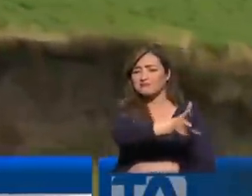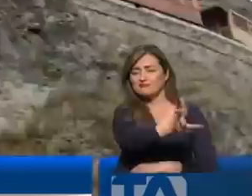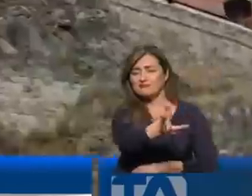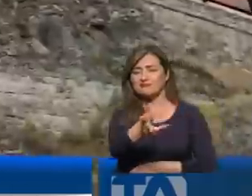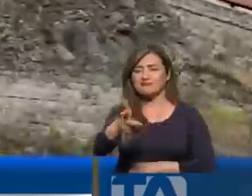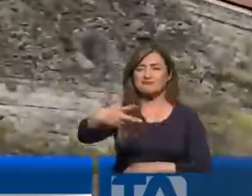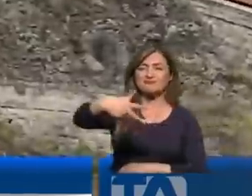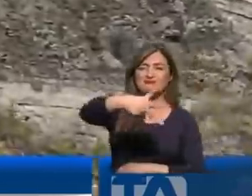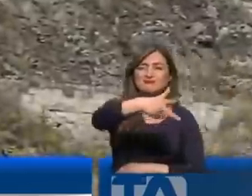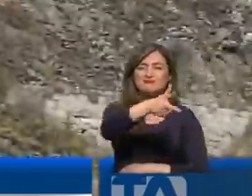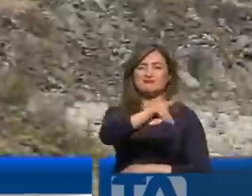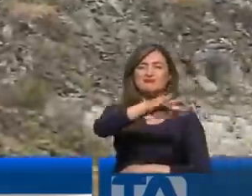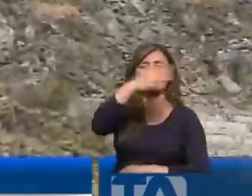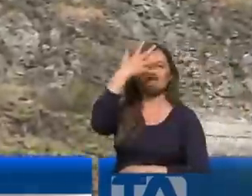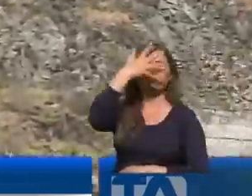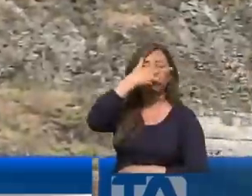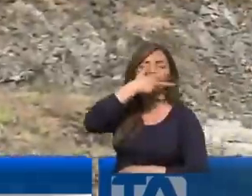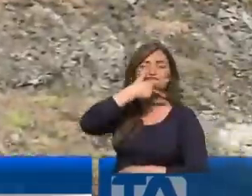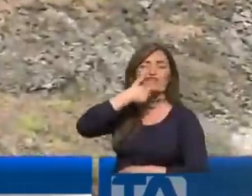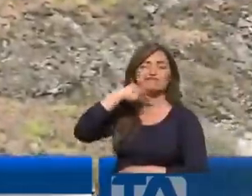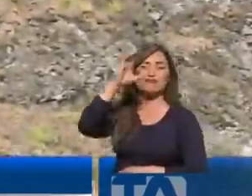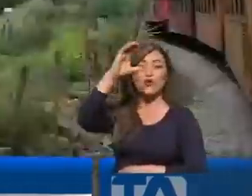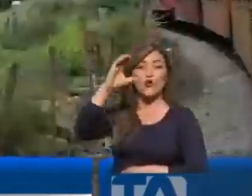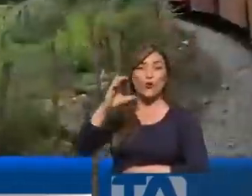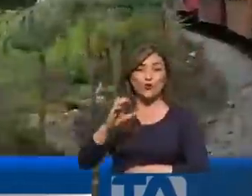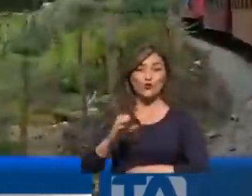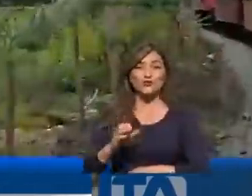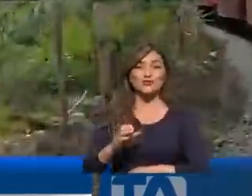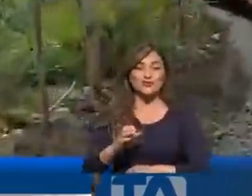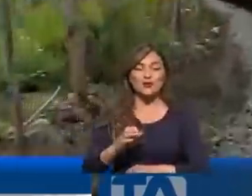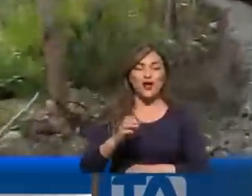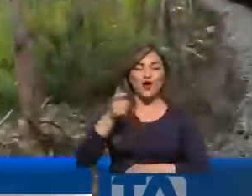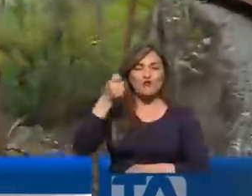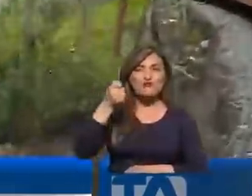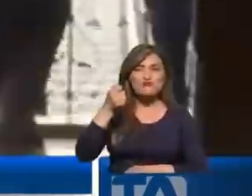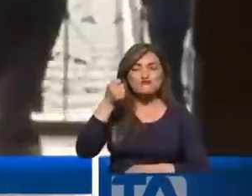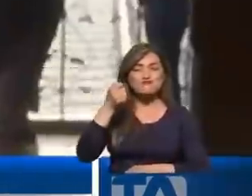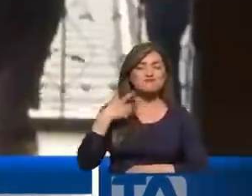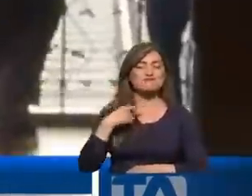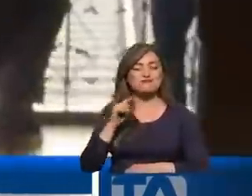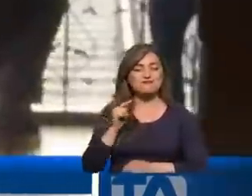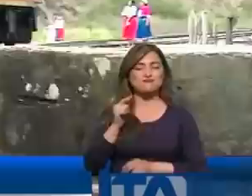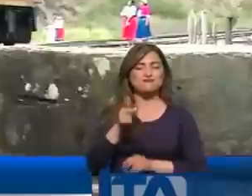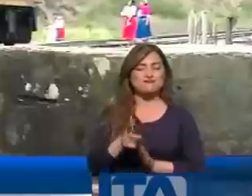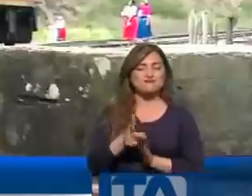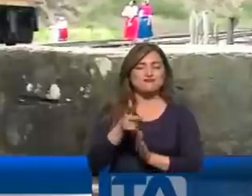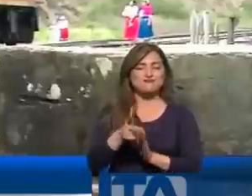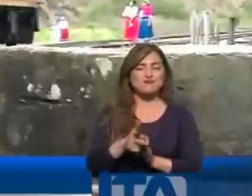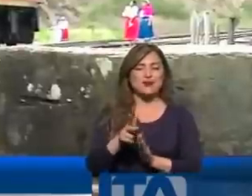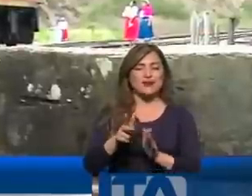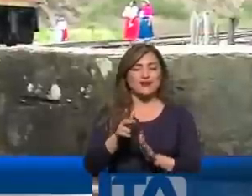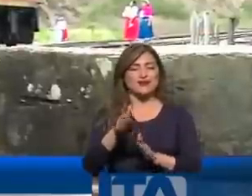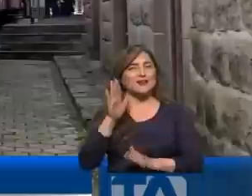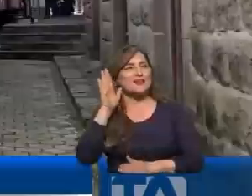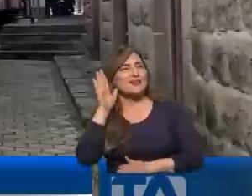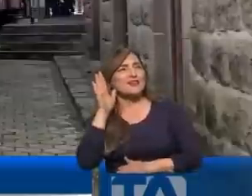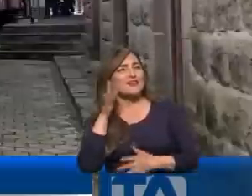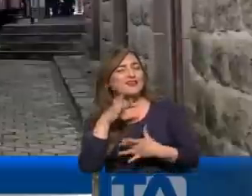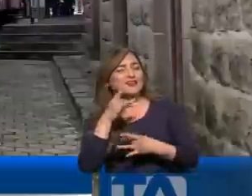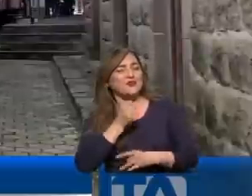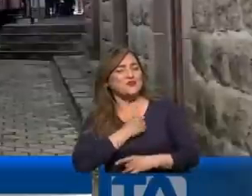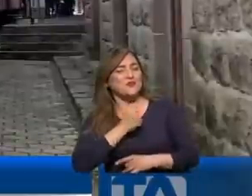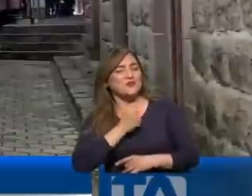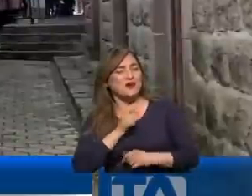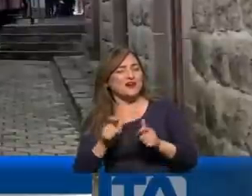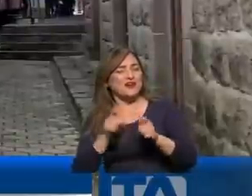costa, desafiando las estrechas vías y haciendo rugir su motor para el gusto de propios y extraños. Imágenes que hoy no son más